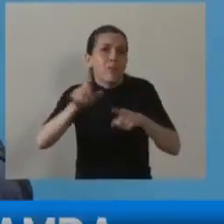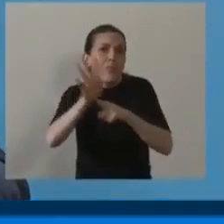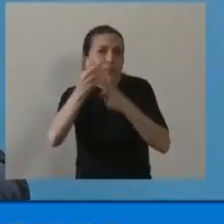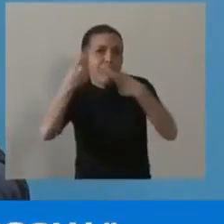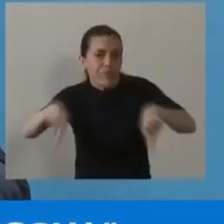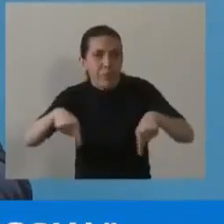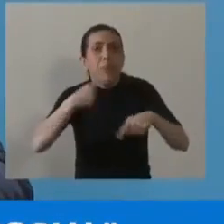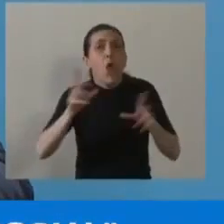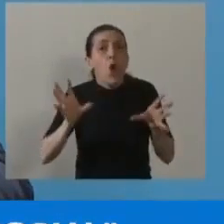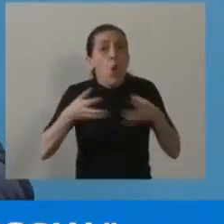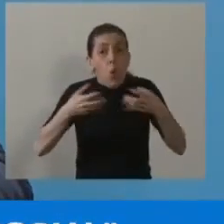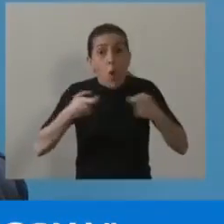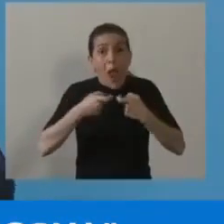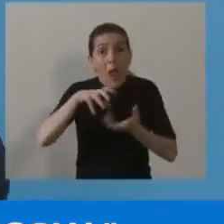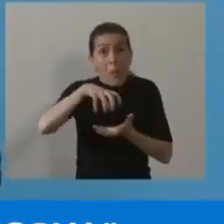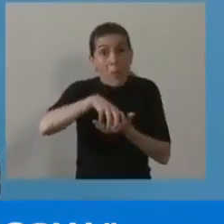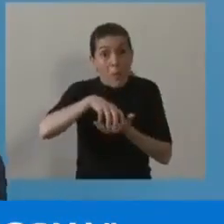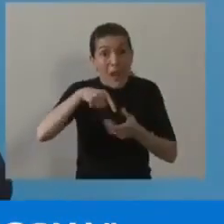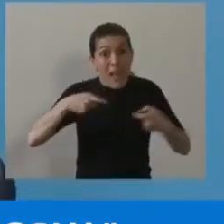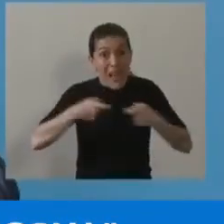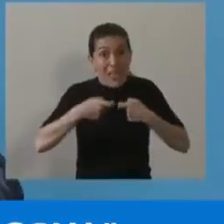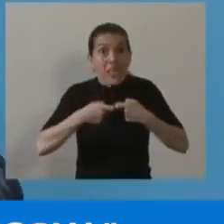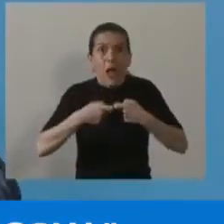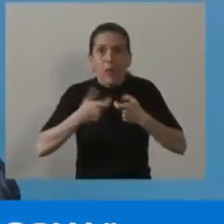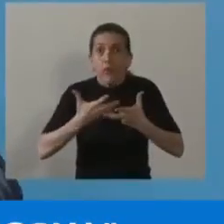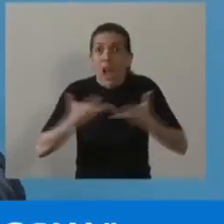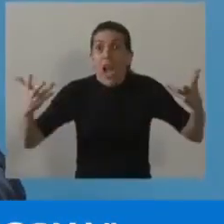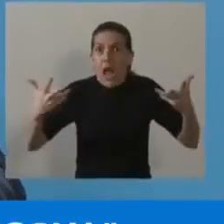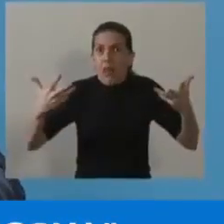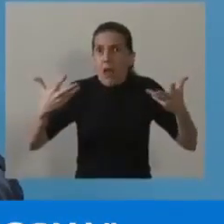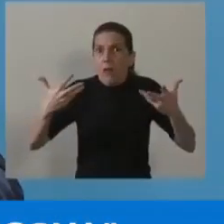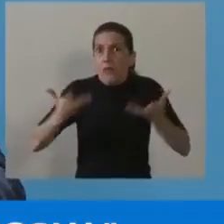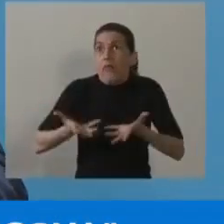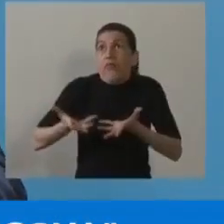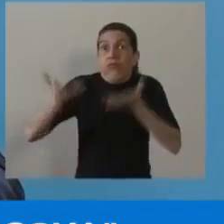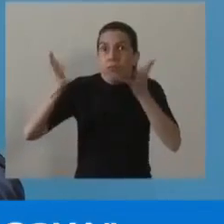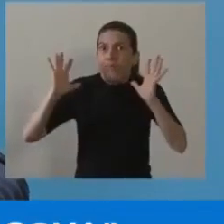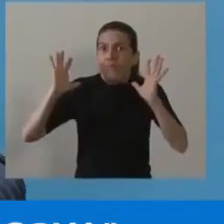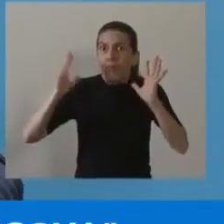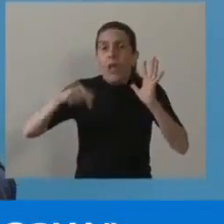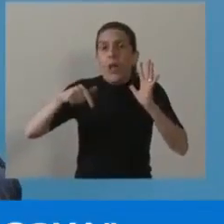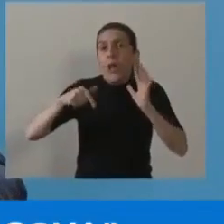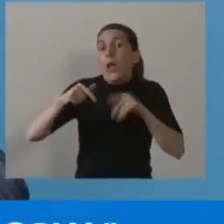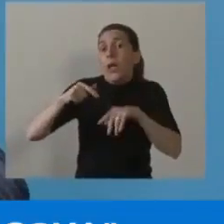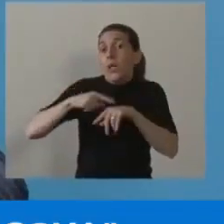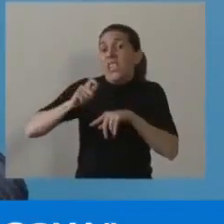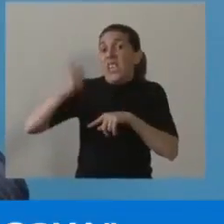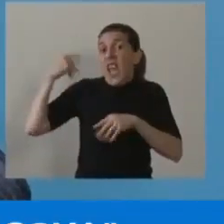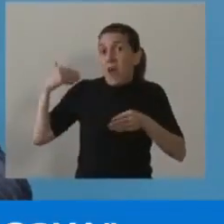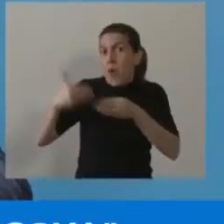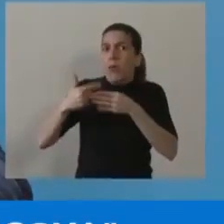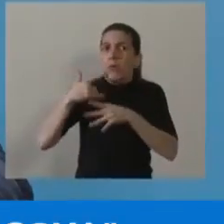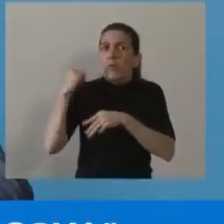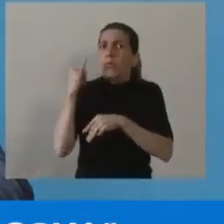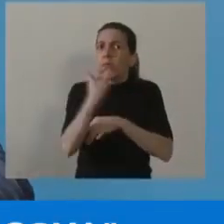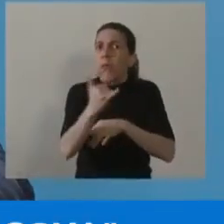de liberar actividades, las aperturas indiscriminadas se traducen inexorablemente en contagios y muertes. El presidente se